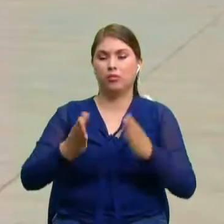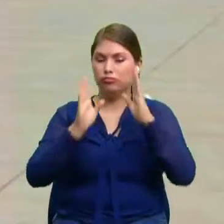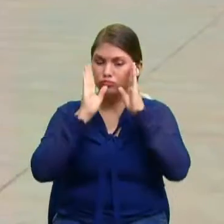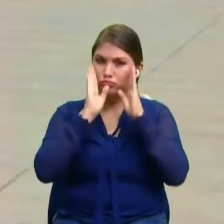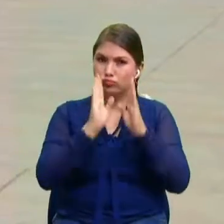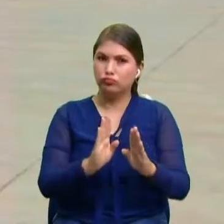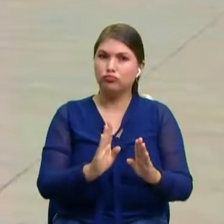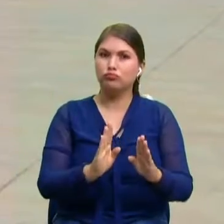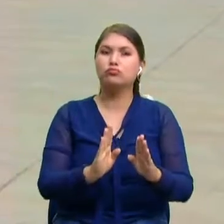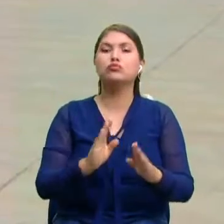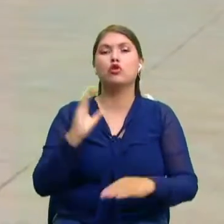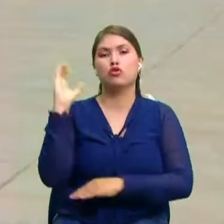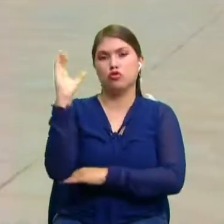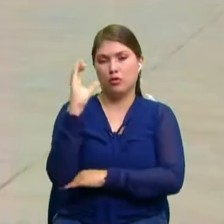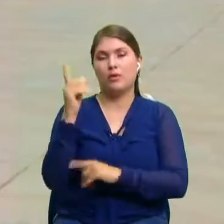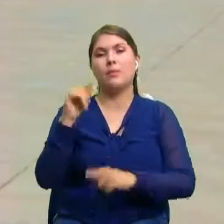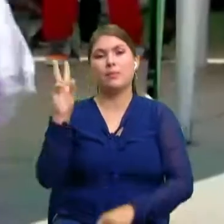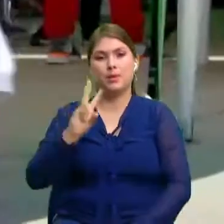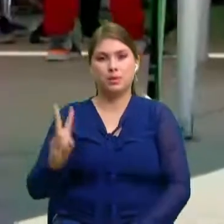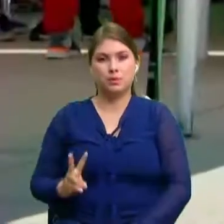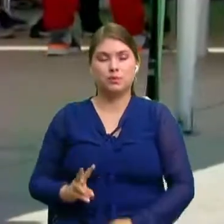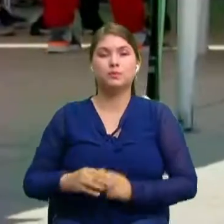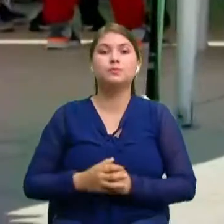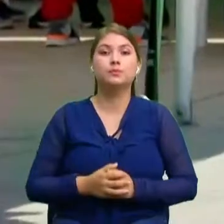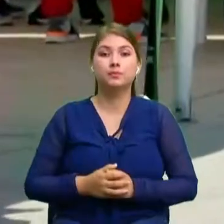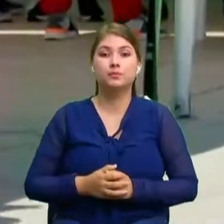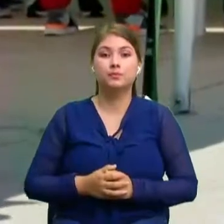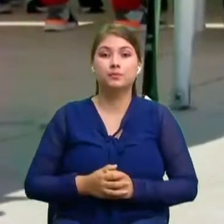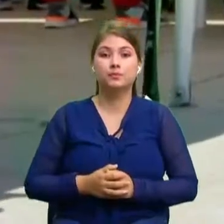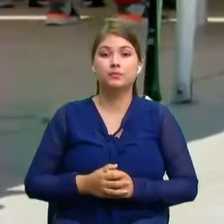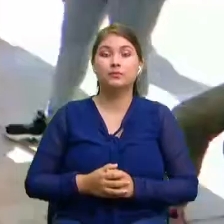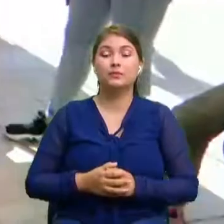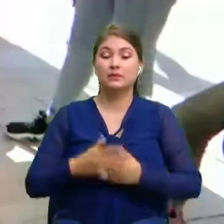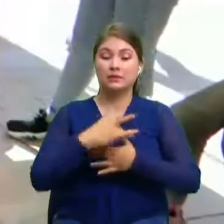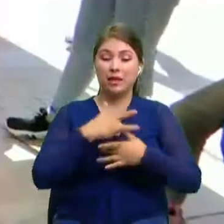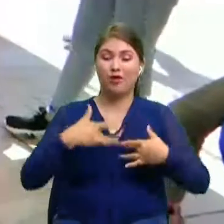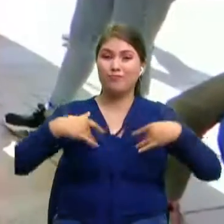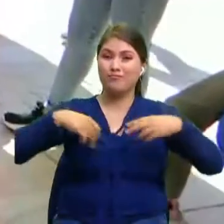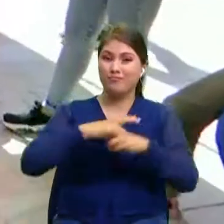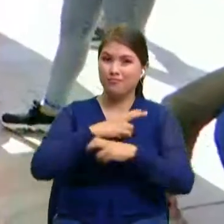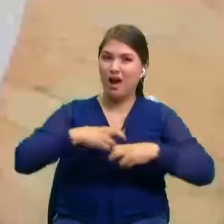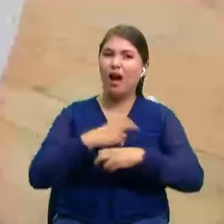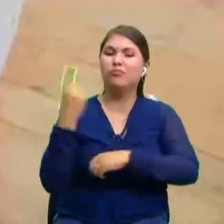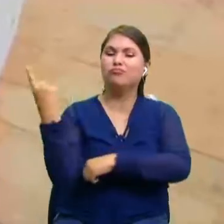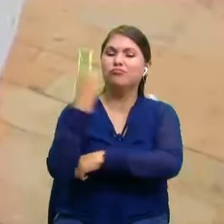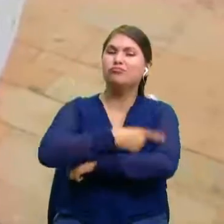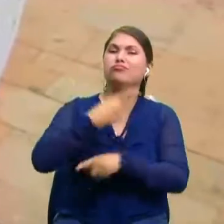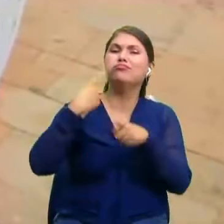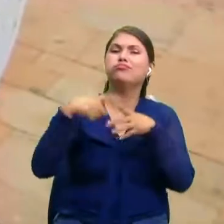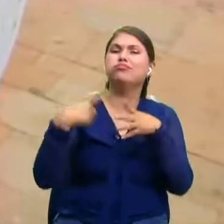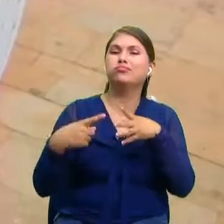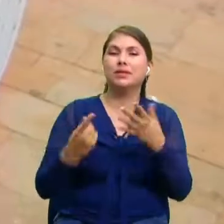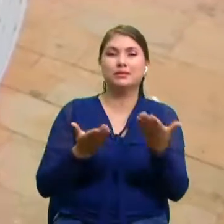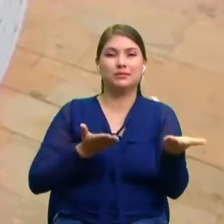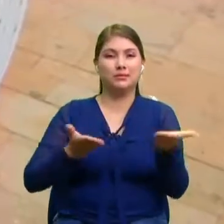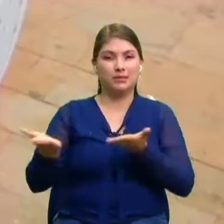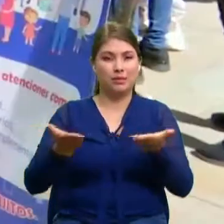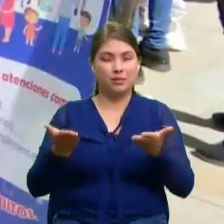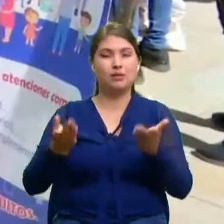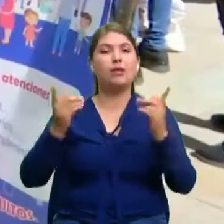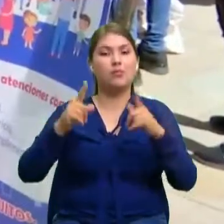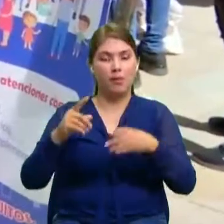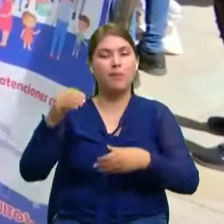dirigidos a población colombiana y venezolana. DIRSALUD al Parque es una jornada que ofrece diferentes servicios, en los cuales se resalta